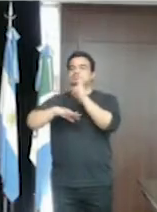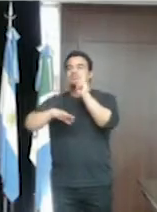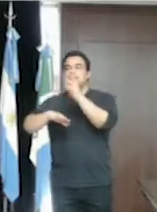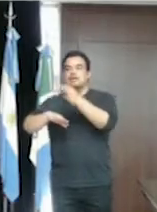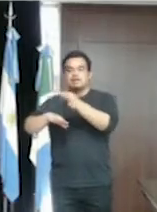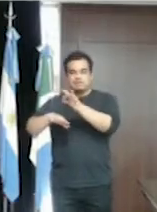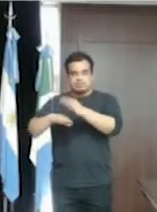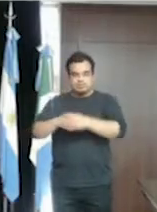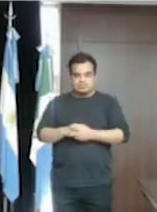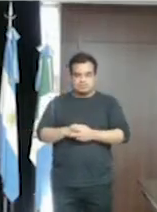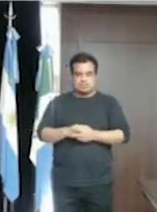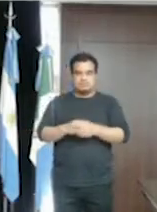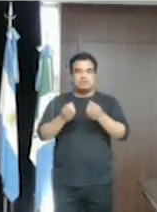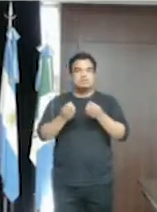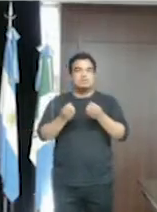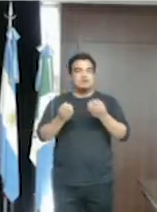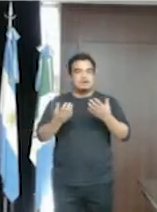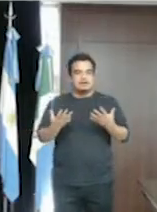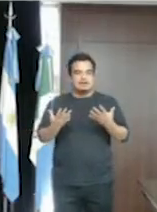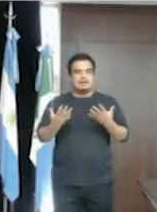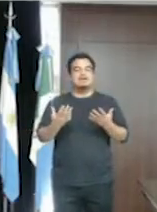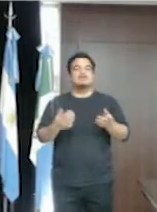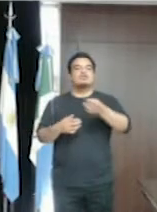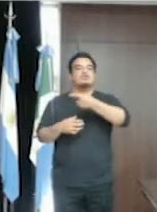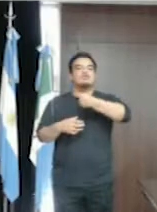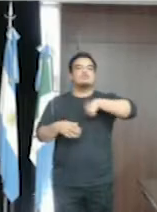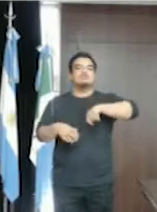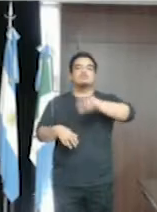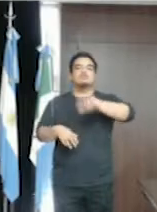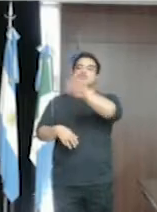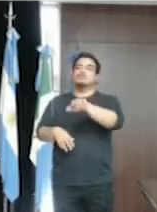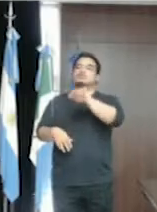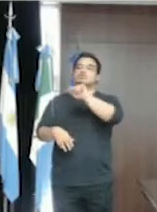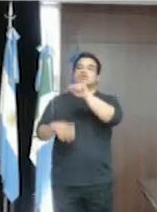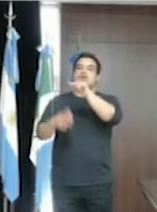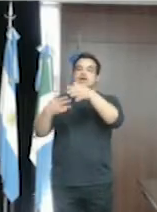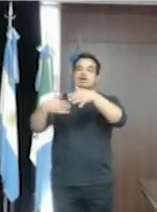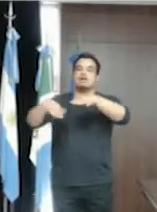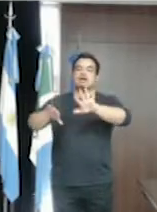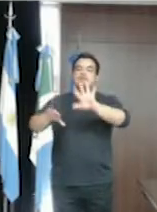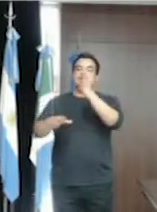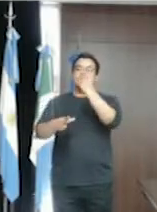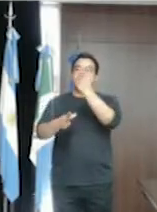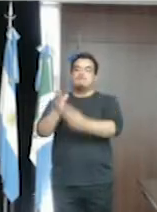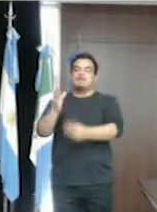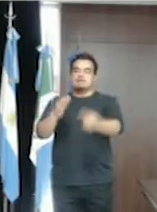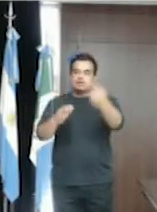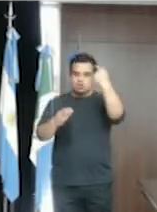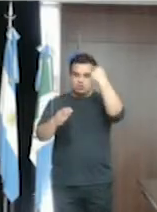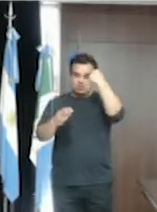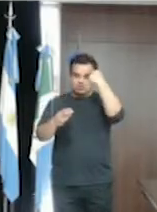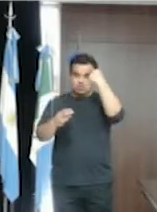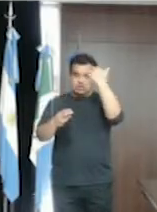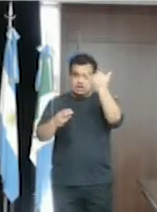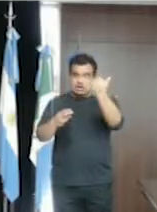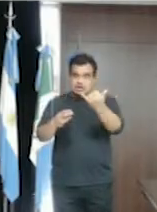¿Por qué? Porque cuando tenemos a alguien enfrente que tiene trastornos cognitivos o conductuales, y esto